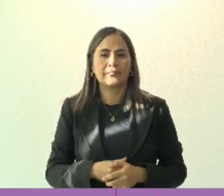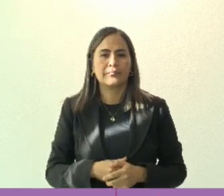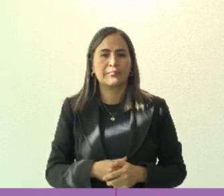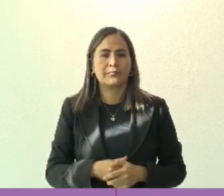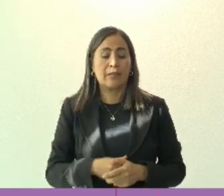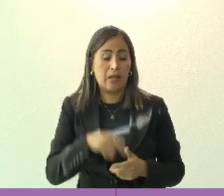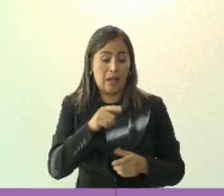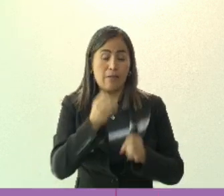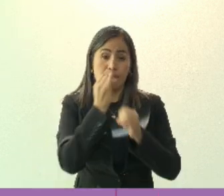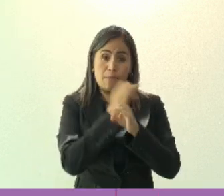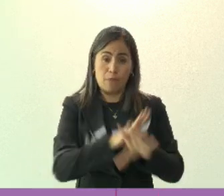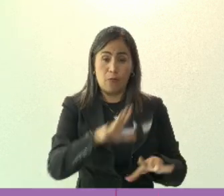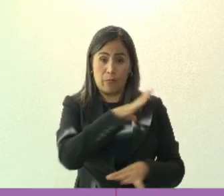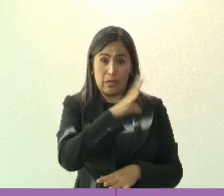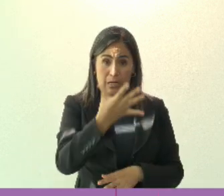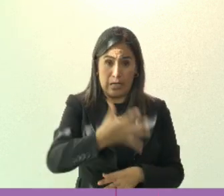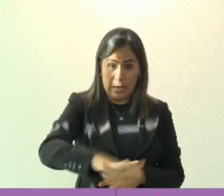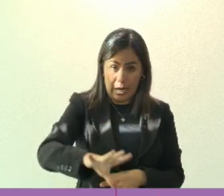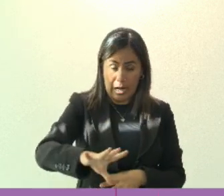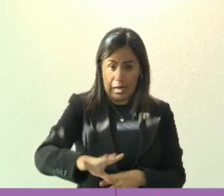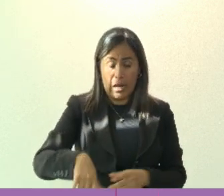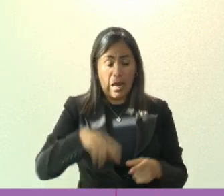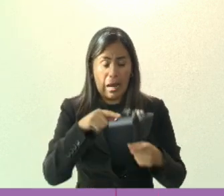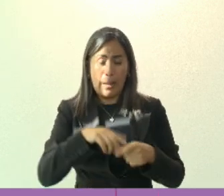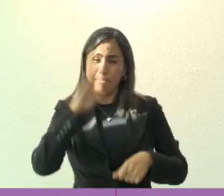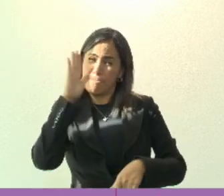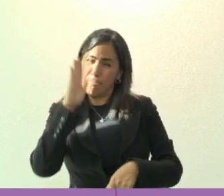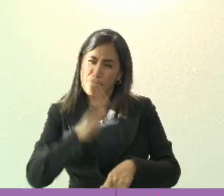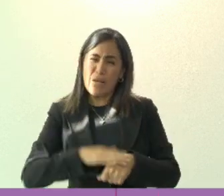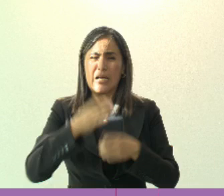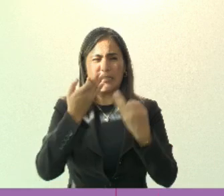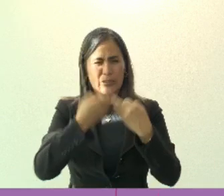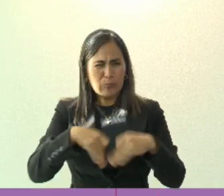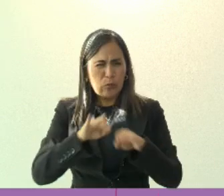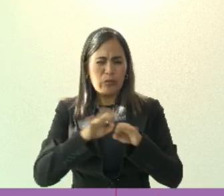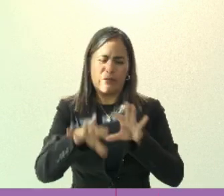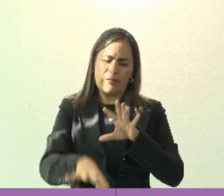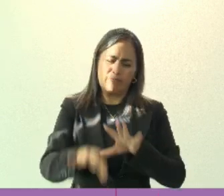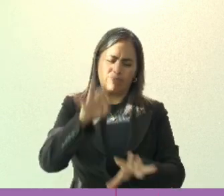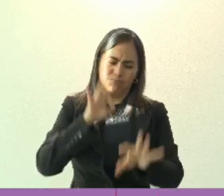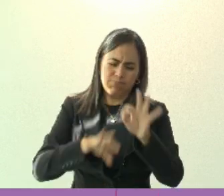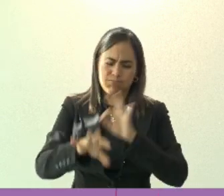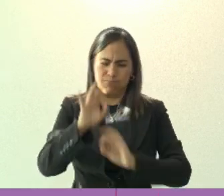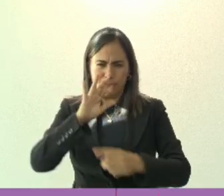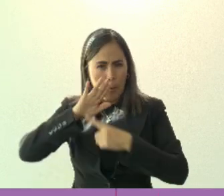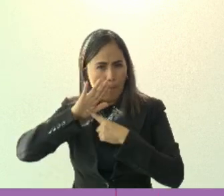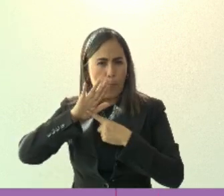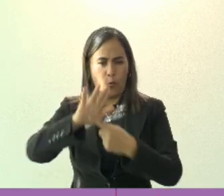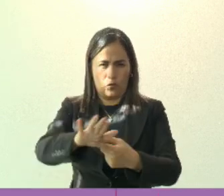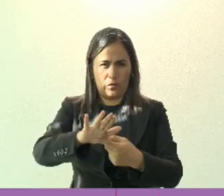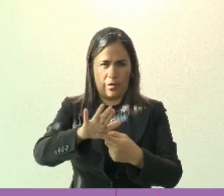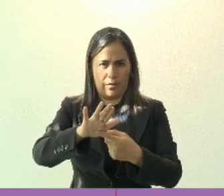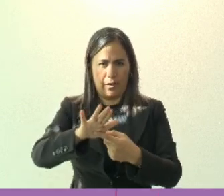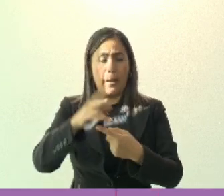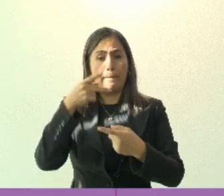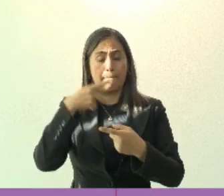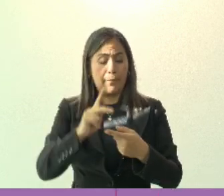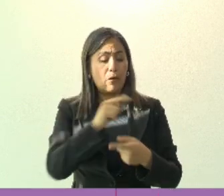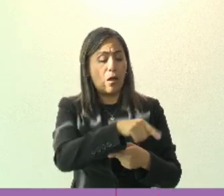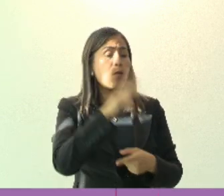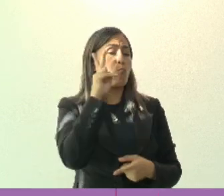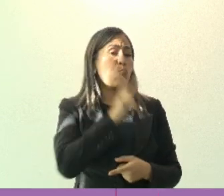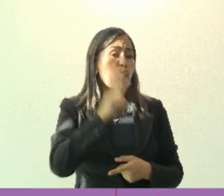de ese informe de general de gestión, de aquello relevante, de lo que se quiere demostrar, pero totalmente